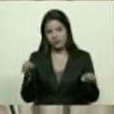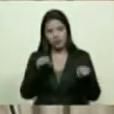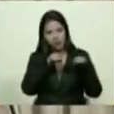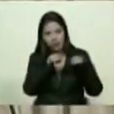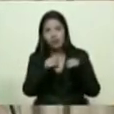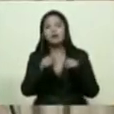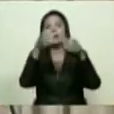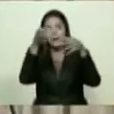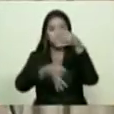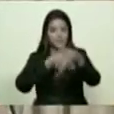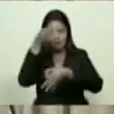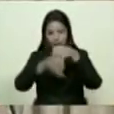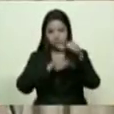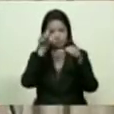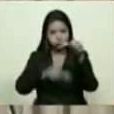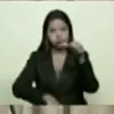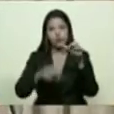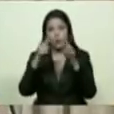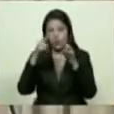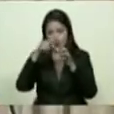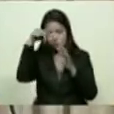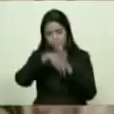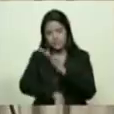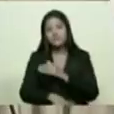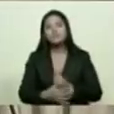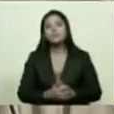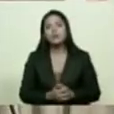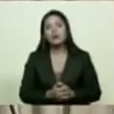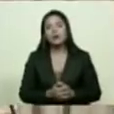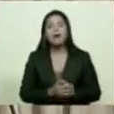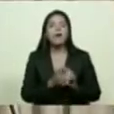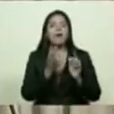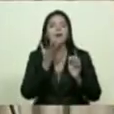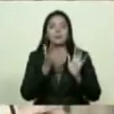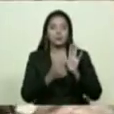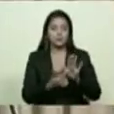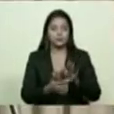ritmo, explicar un poco. Quiero ponerles un ejemplo.